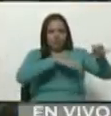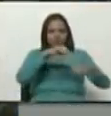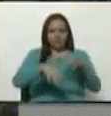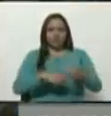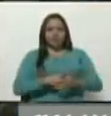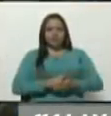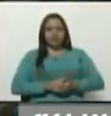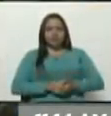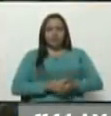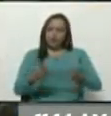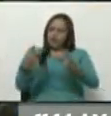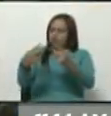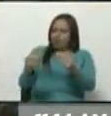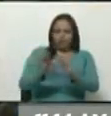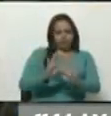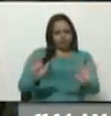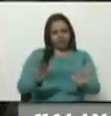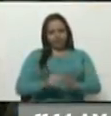No.